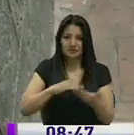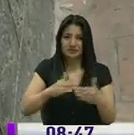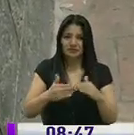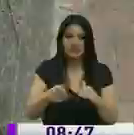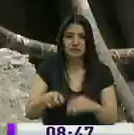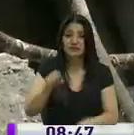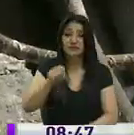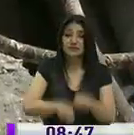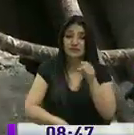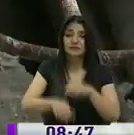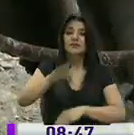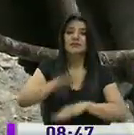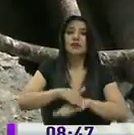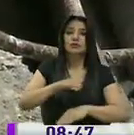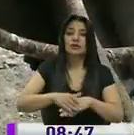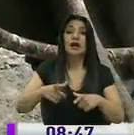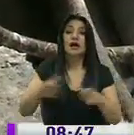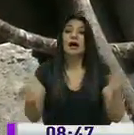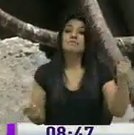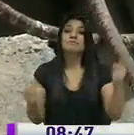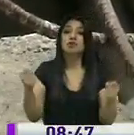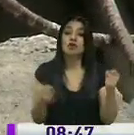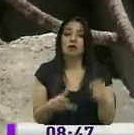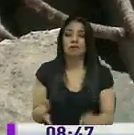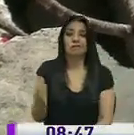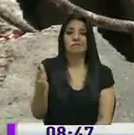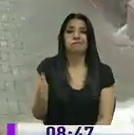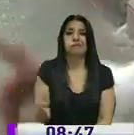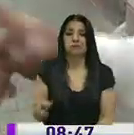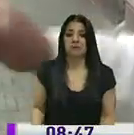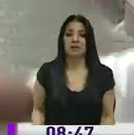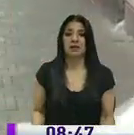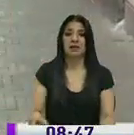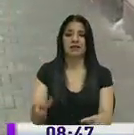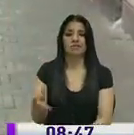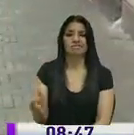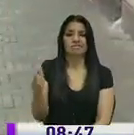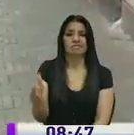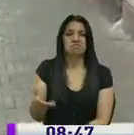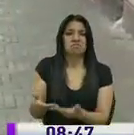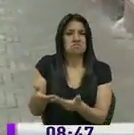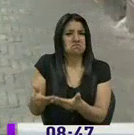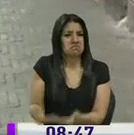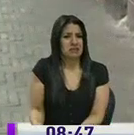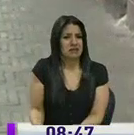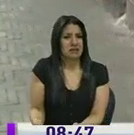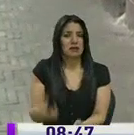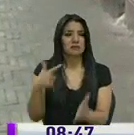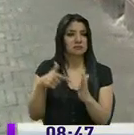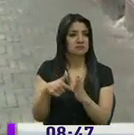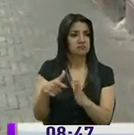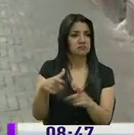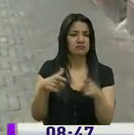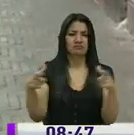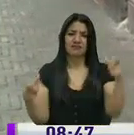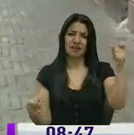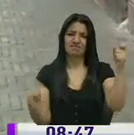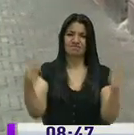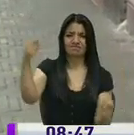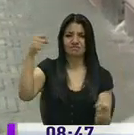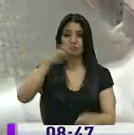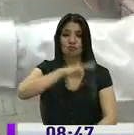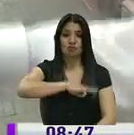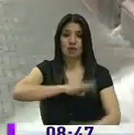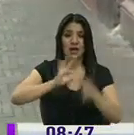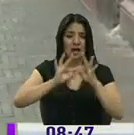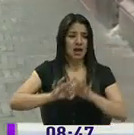se produjo porque muchos camiones se estacionan sobre la acera por la que se enfrentan los señores del municipio que reglan